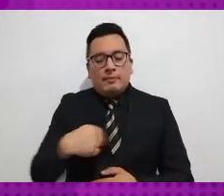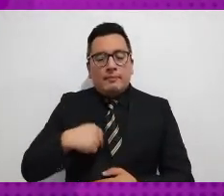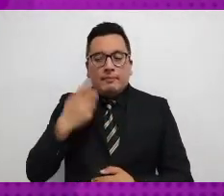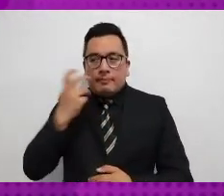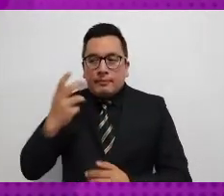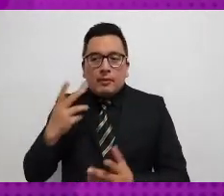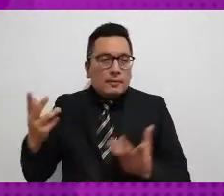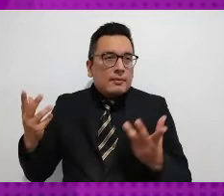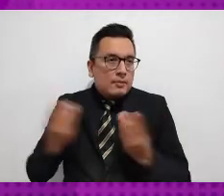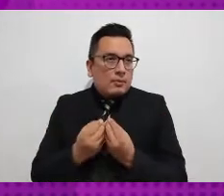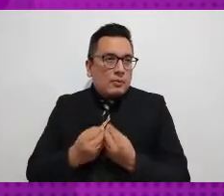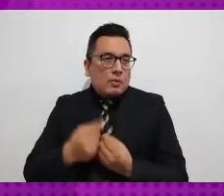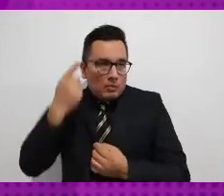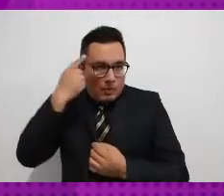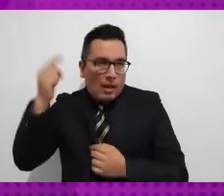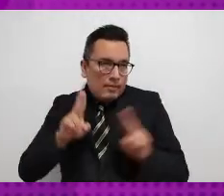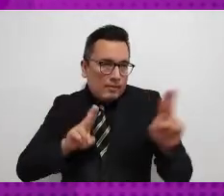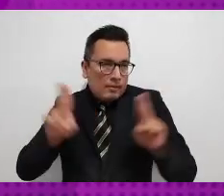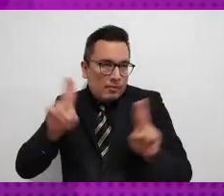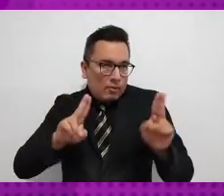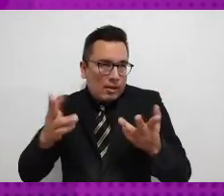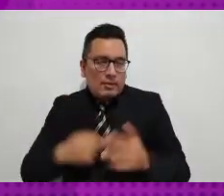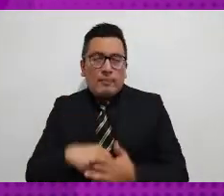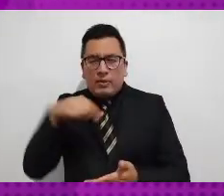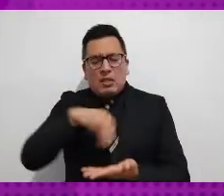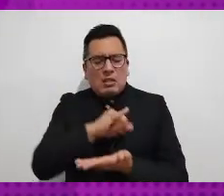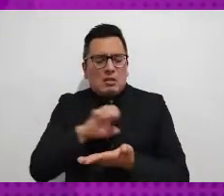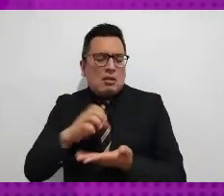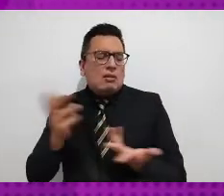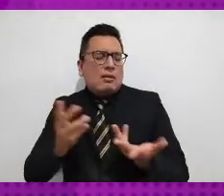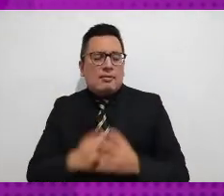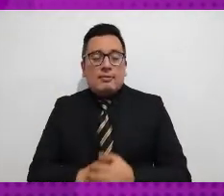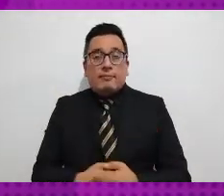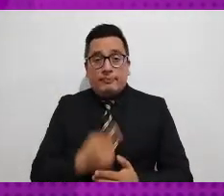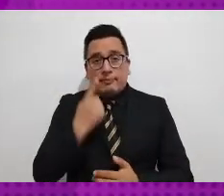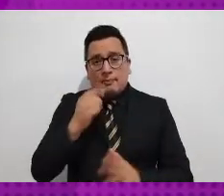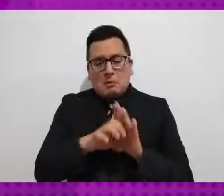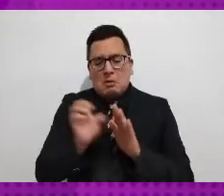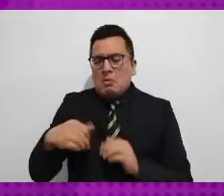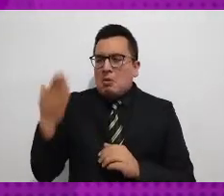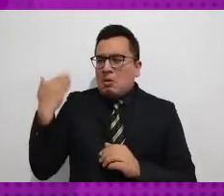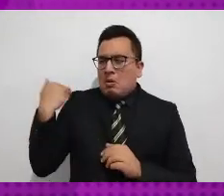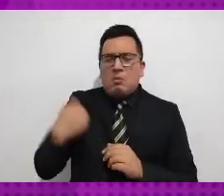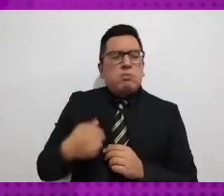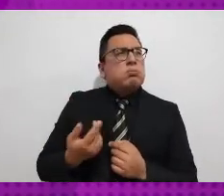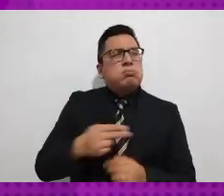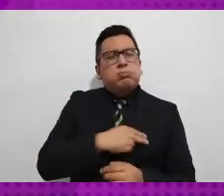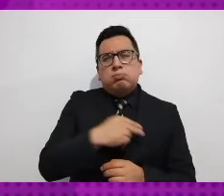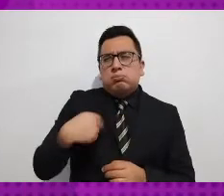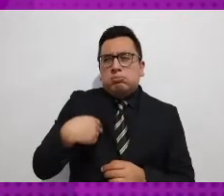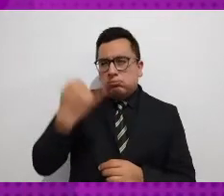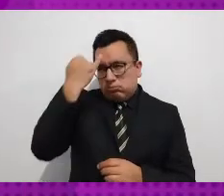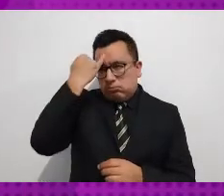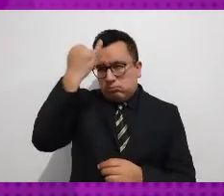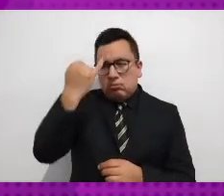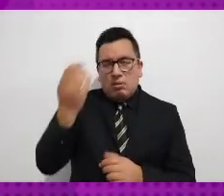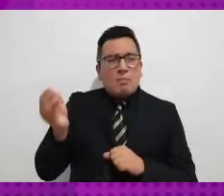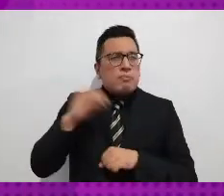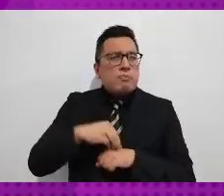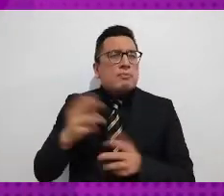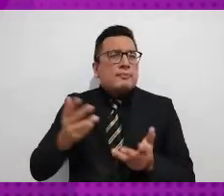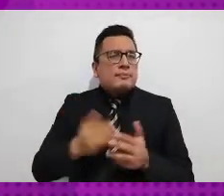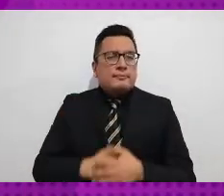la democracia. ¿Qué acciones tenemos aquí? Bueno, una de las primeras acciones que tuvimos en el instituto, o de las que hemos tenido ahorita, es